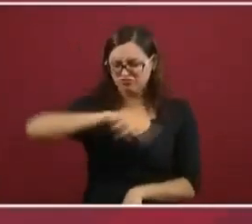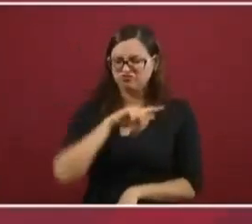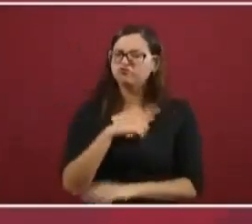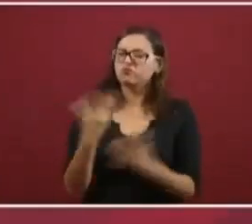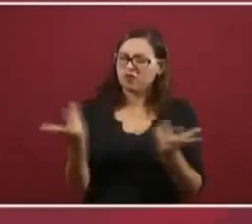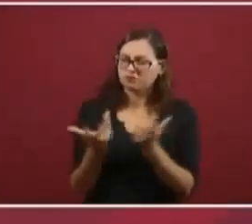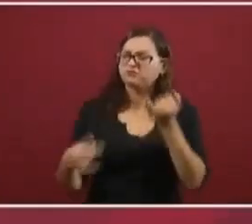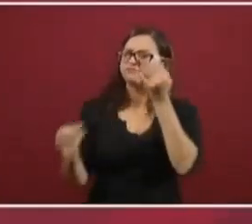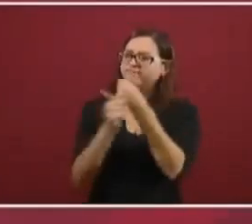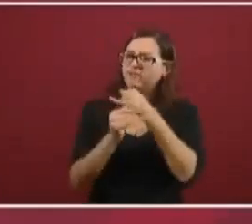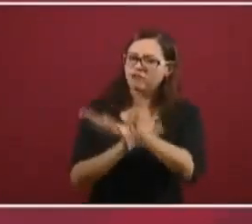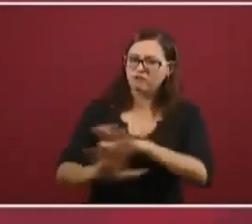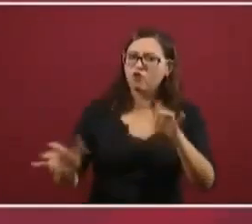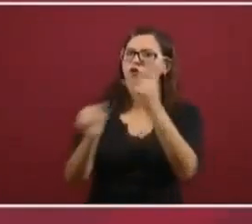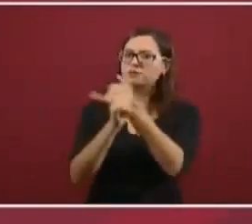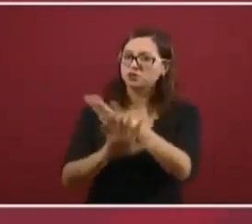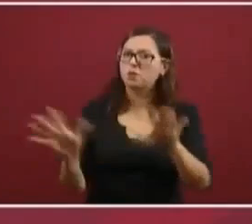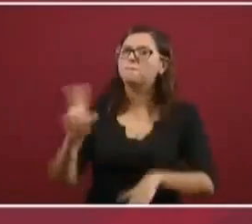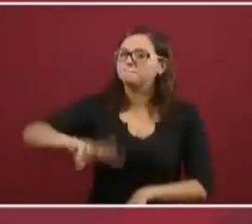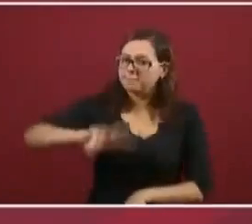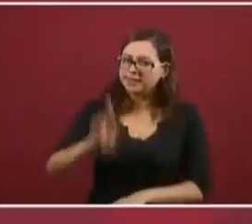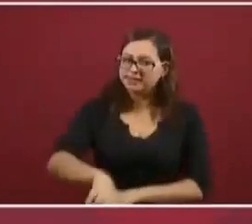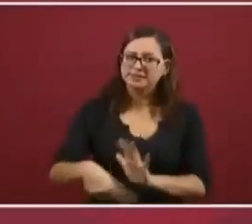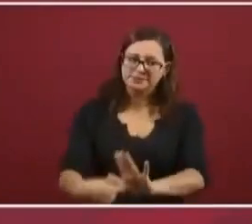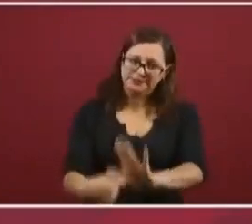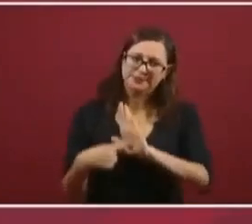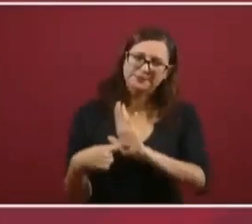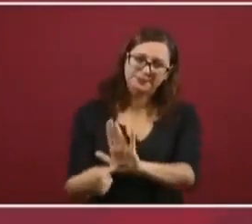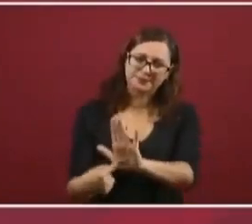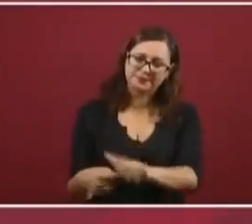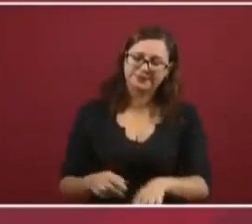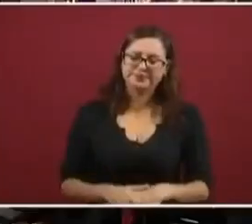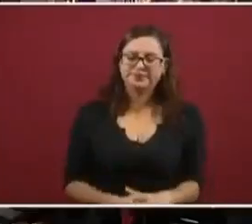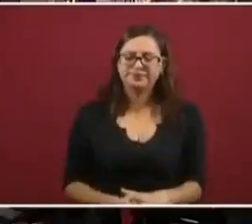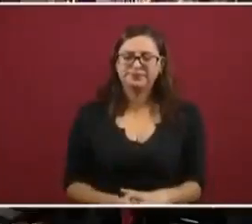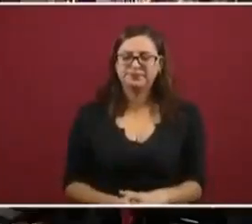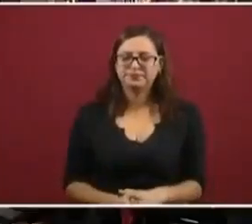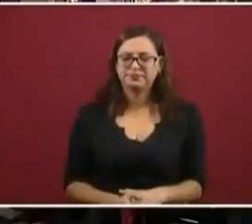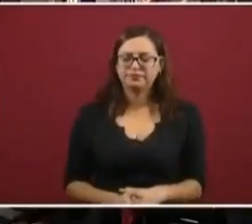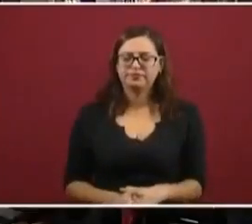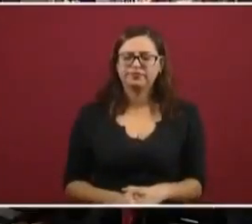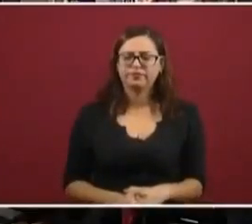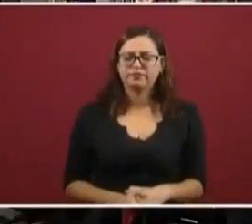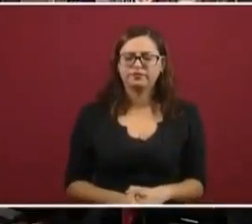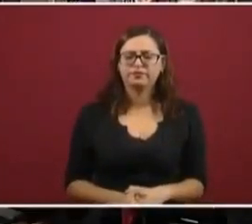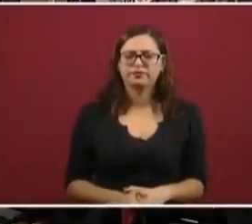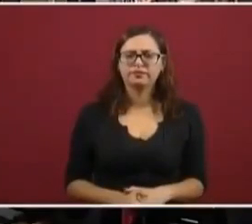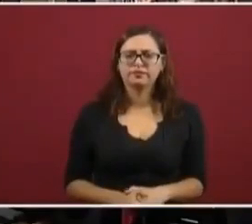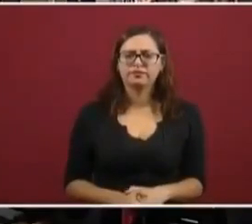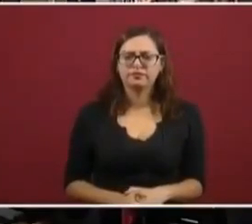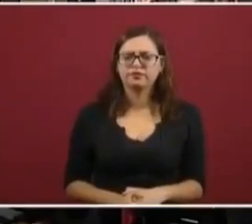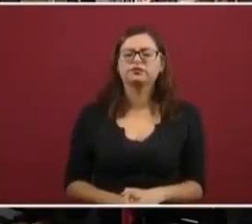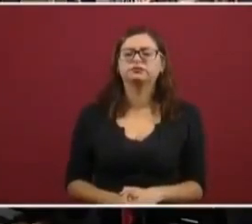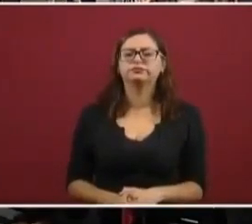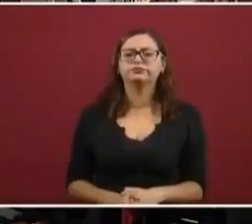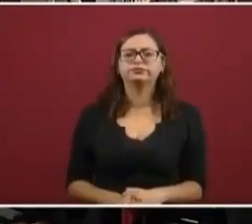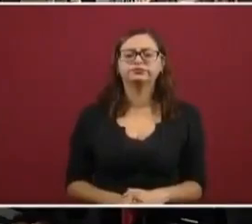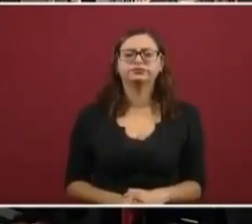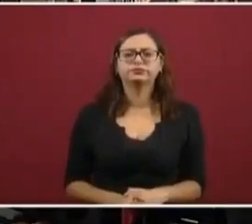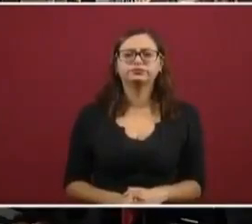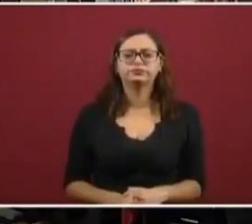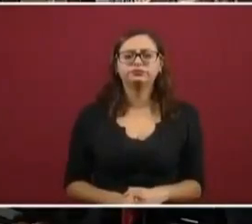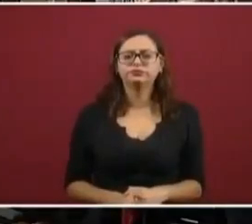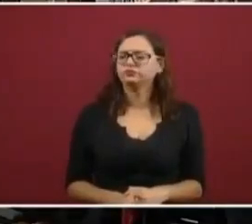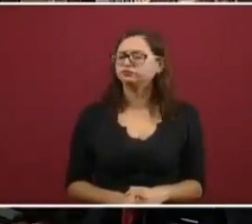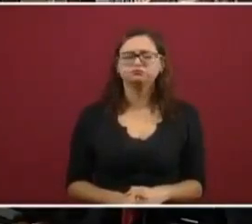ciudadanos sobre lo que realmente está pasando la segd este presidente no le